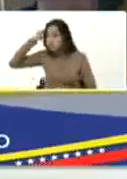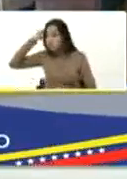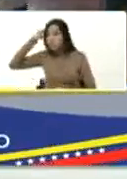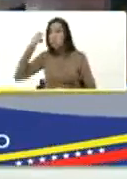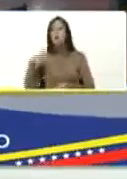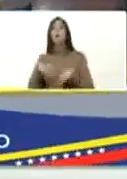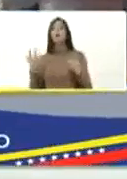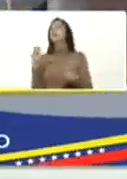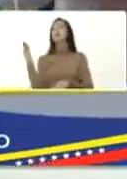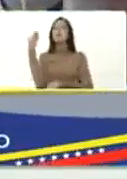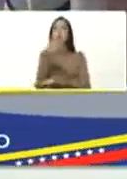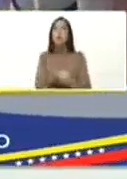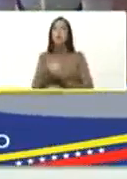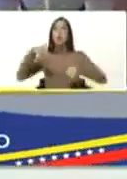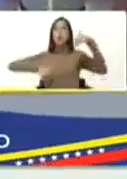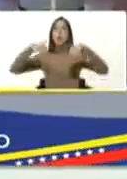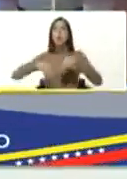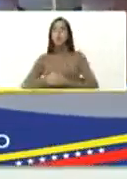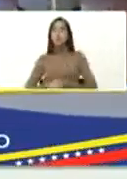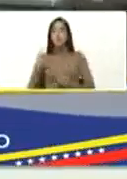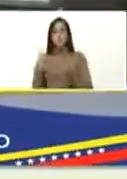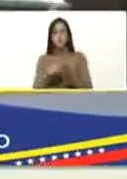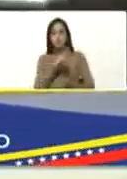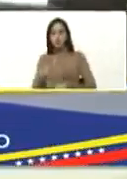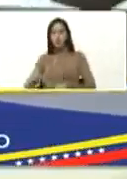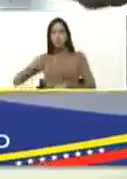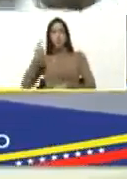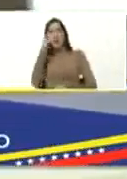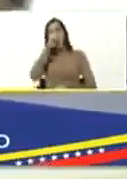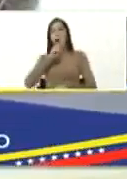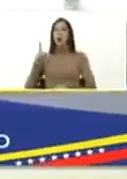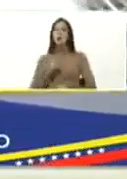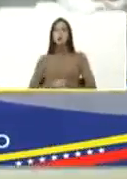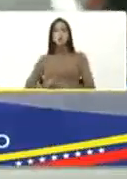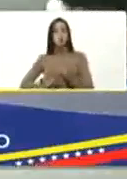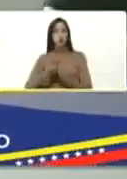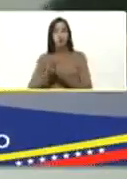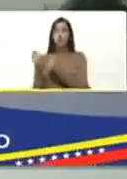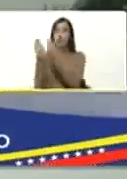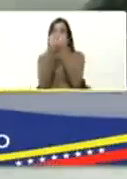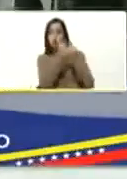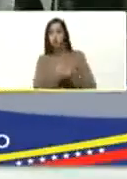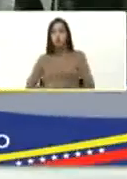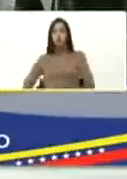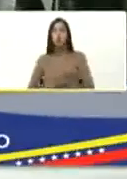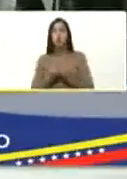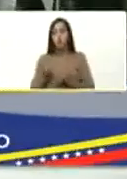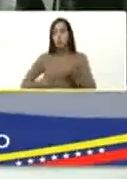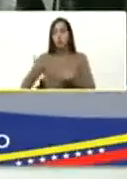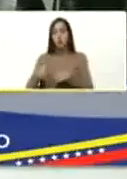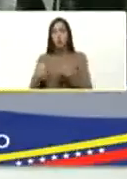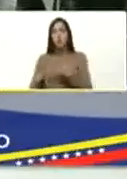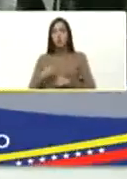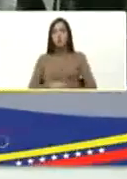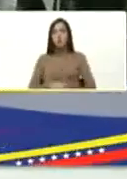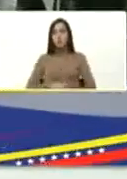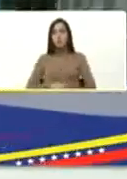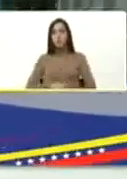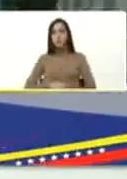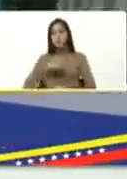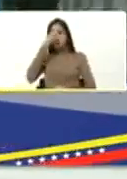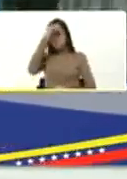Y fuimos, votamos, y el 2021 es el primer año de crecimiento económico de muchos años que vienen, de crecimiento